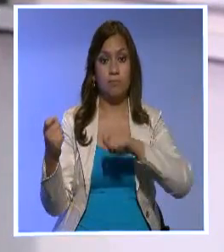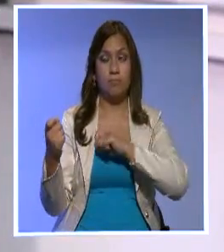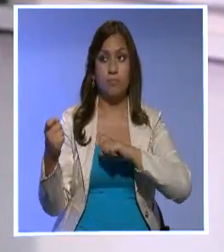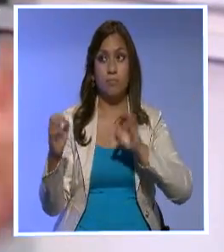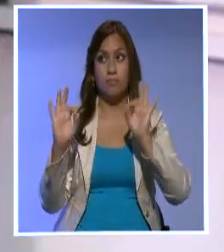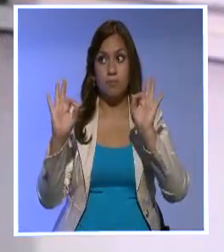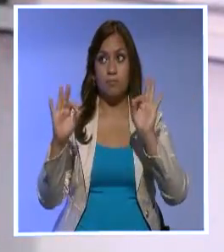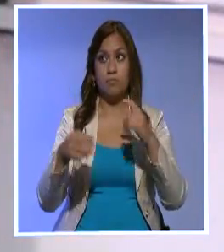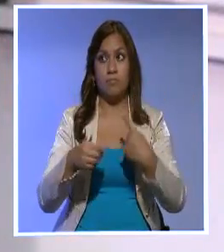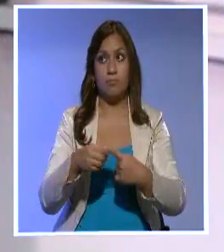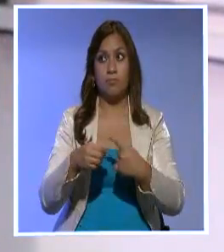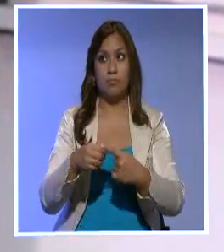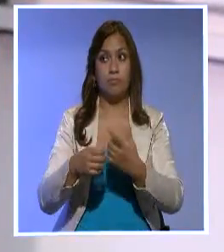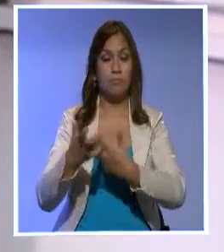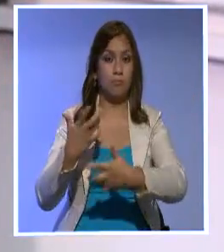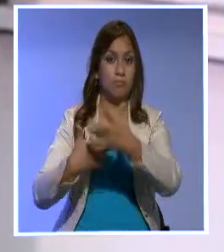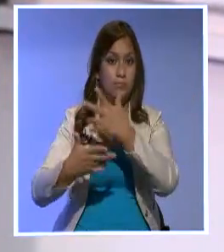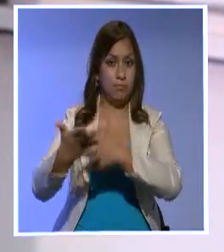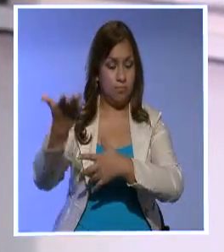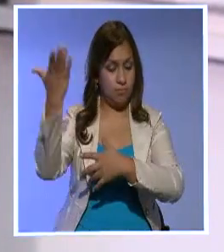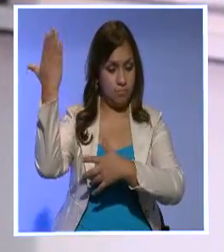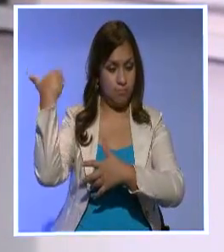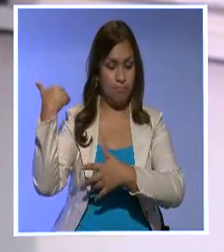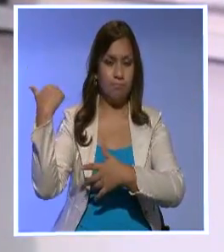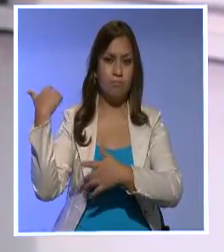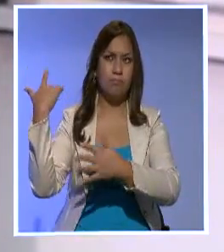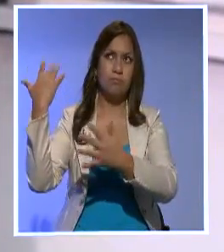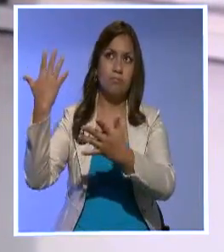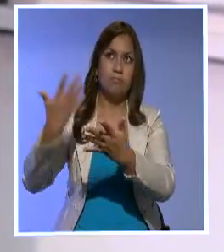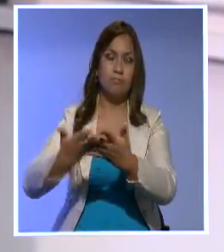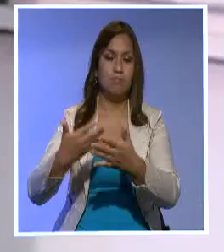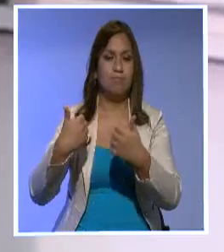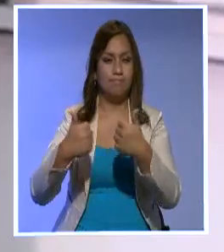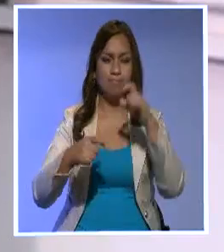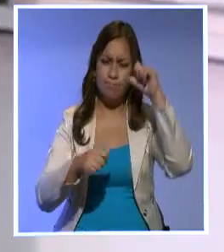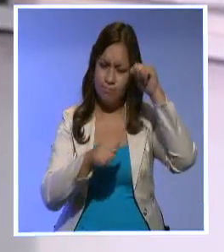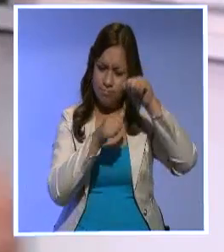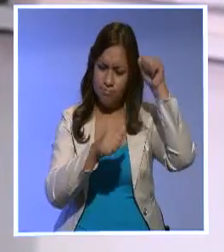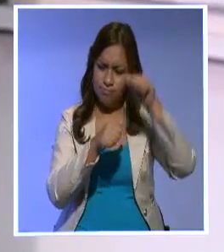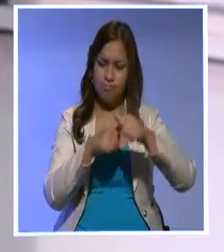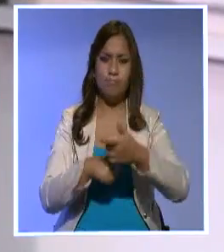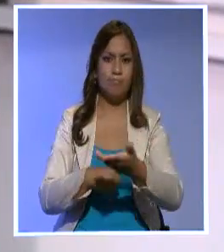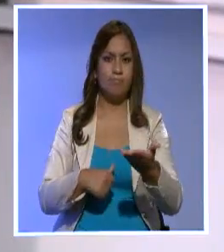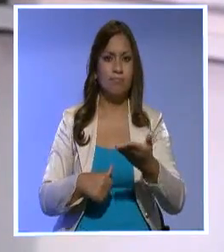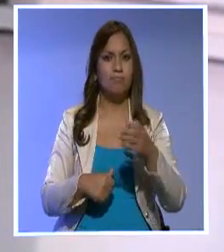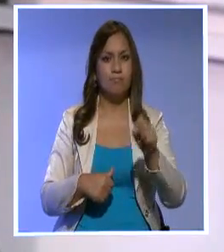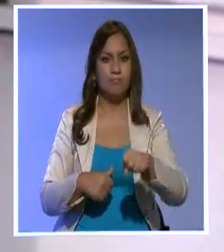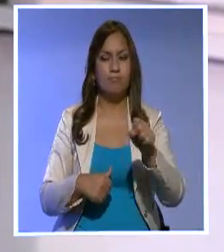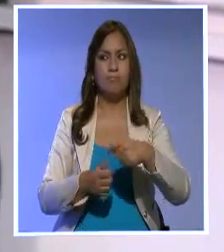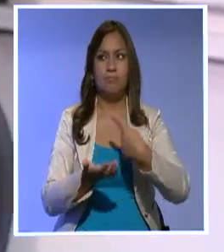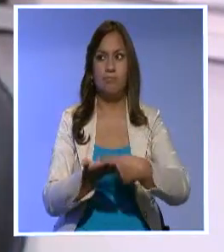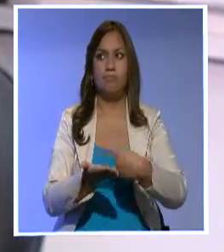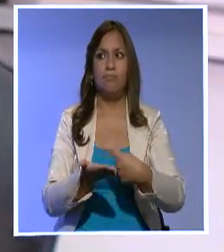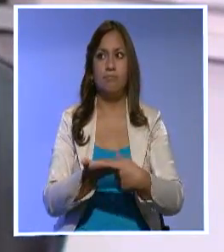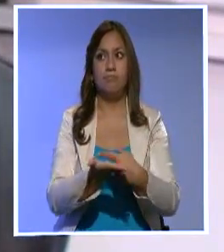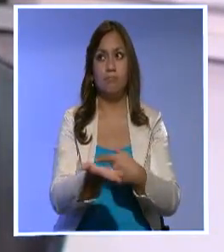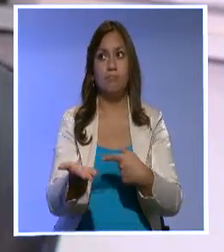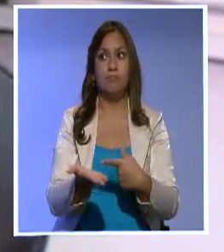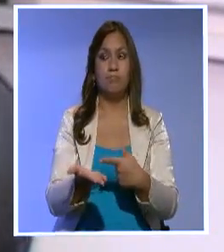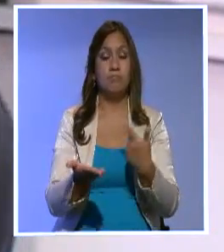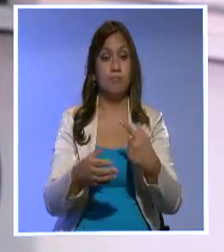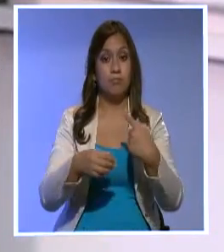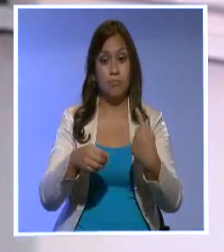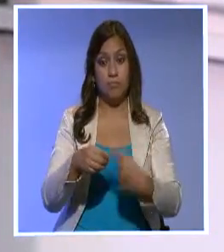que tiene milenarios eso ya vale la pena también traer a la memoria y al debate muchísimo de la sociedad es una